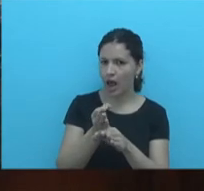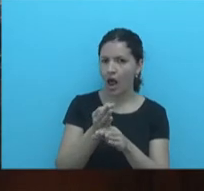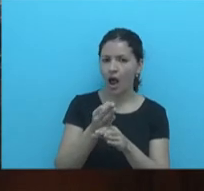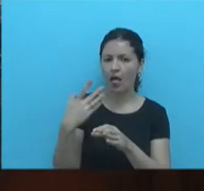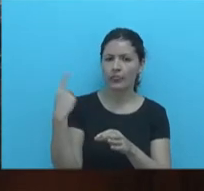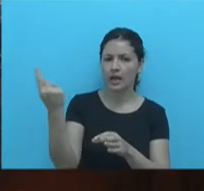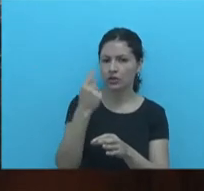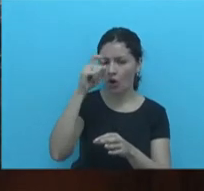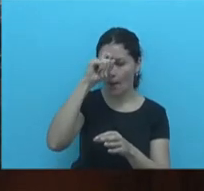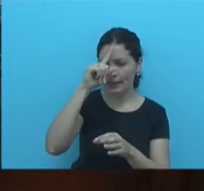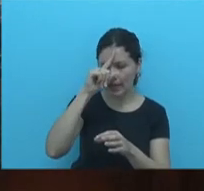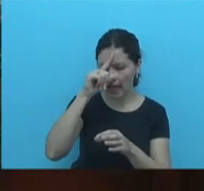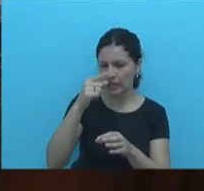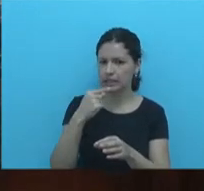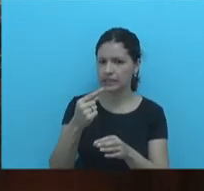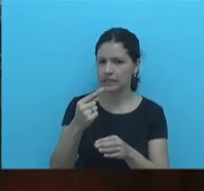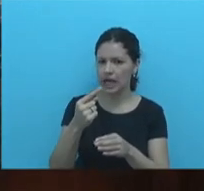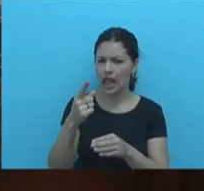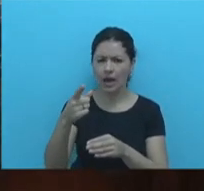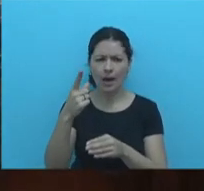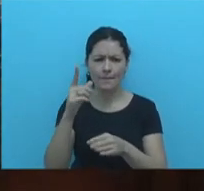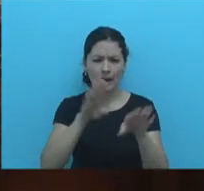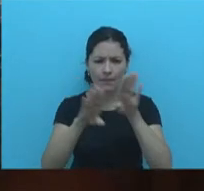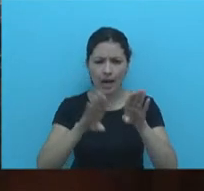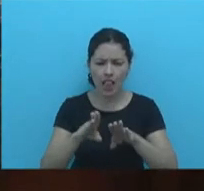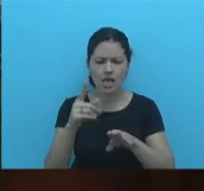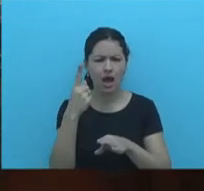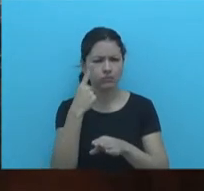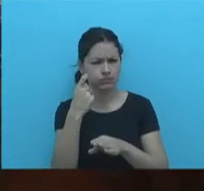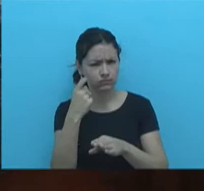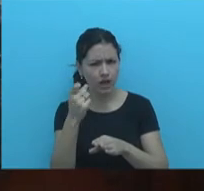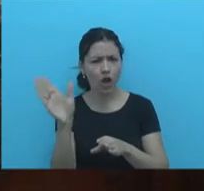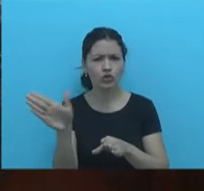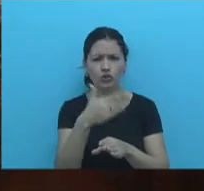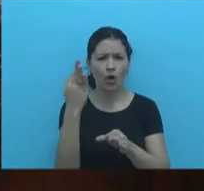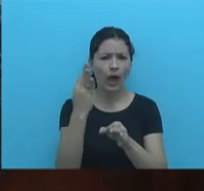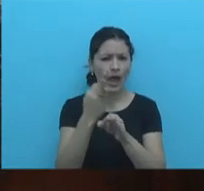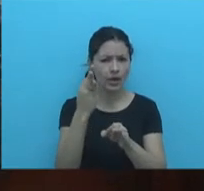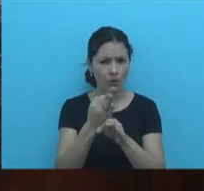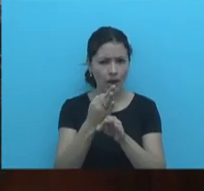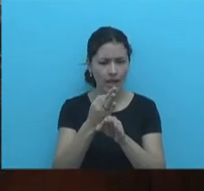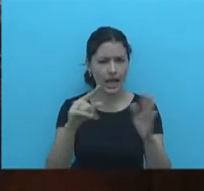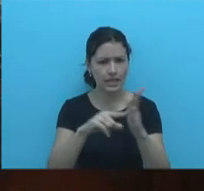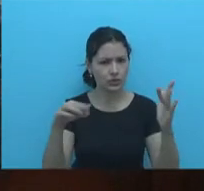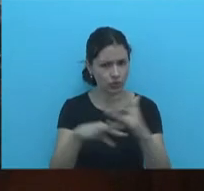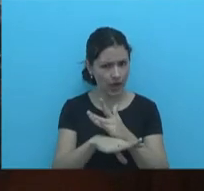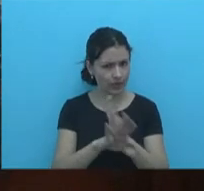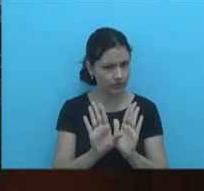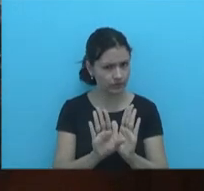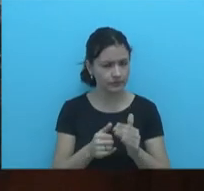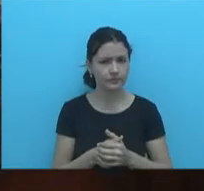Esto significa que el jefe del hospital coordinaría todas las enfermerías de todas las escuelas de la ciudad.